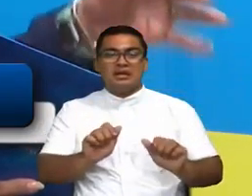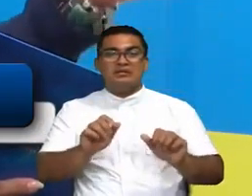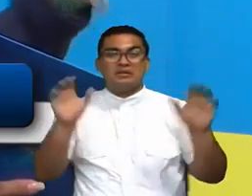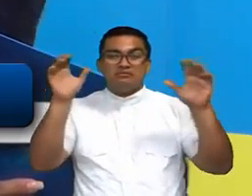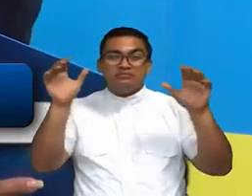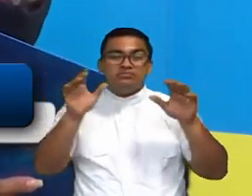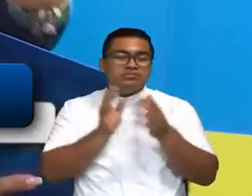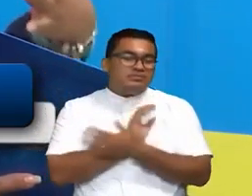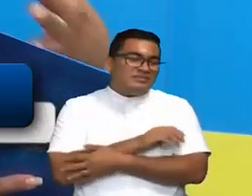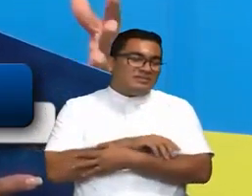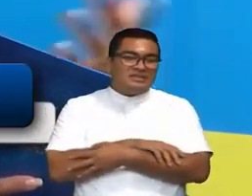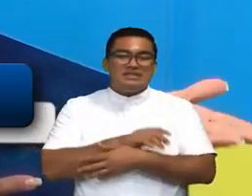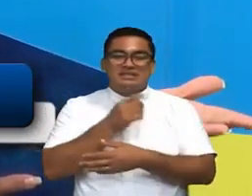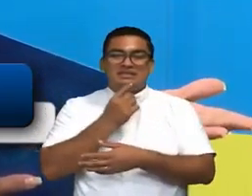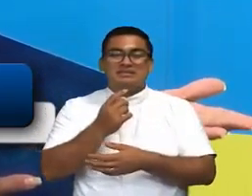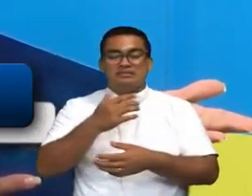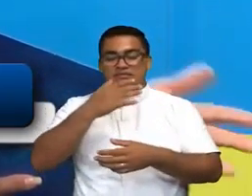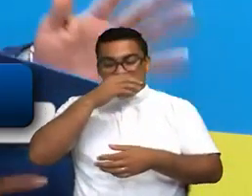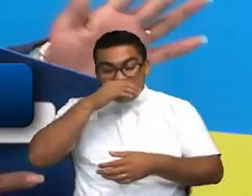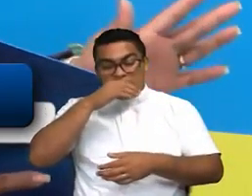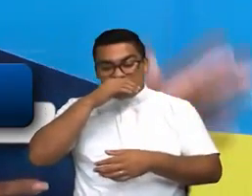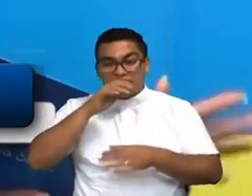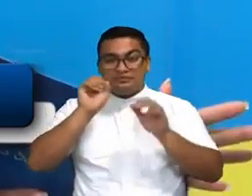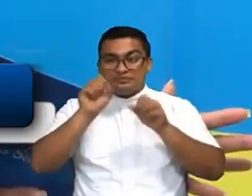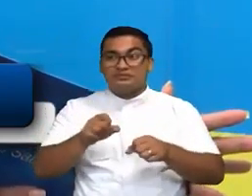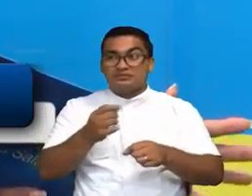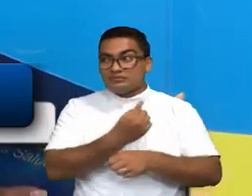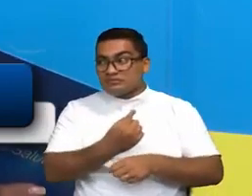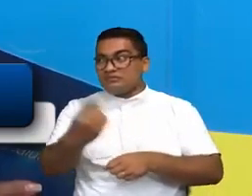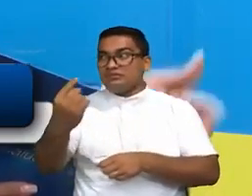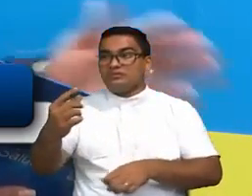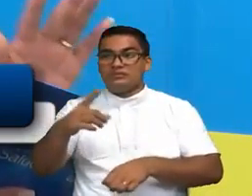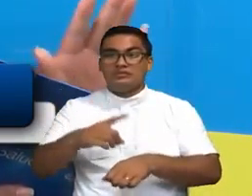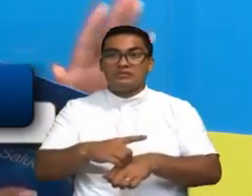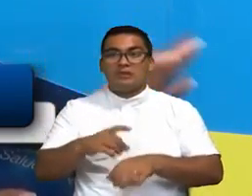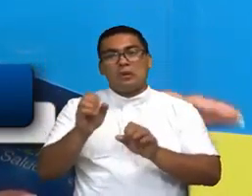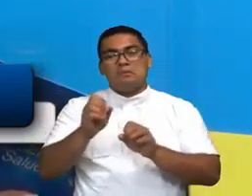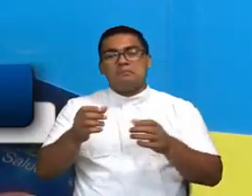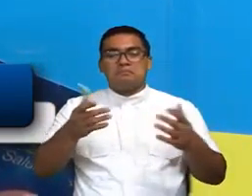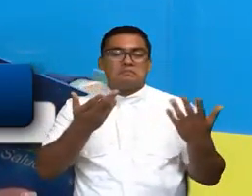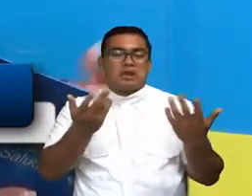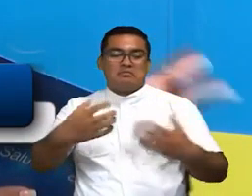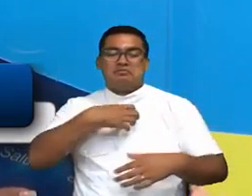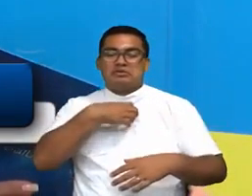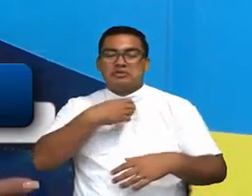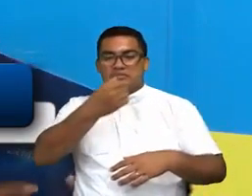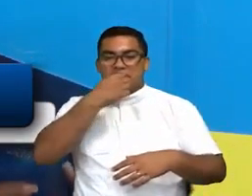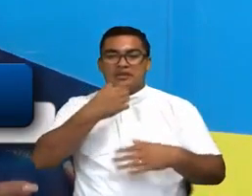brisa, me dio una leve gripe, ¿tengo que ir ahí nomás o bien me la puedo curar yo?